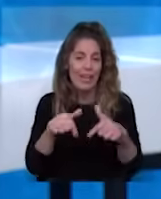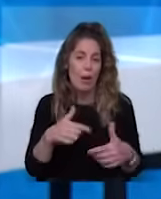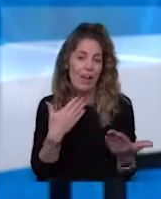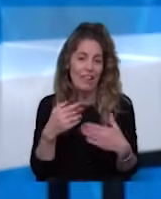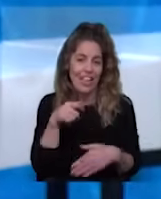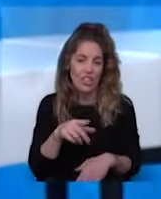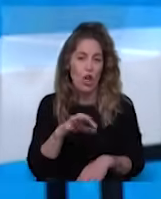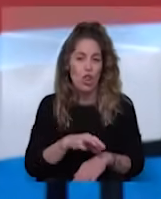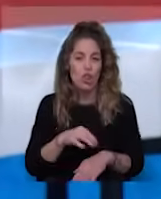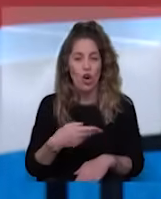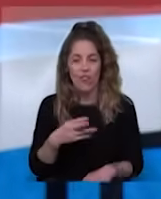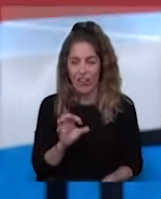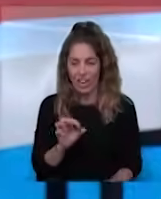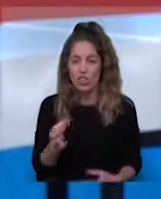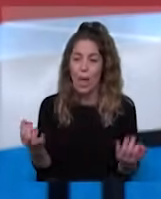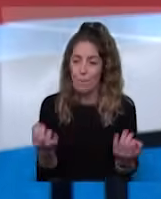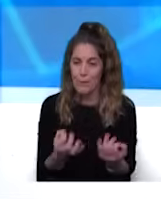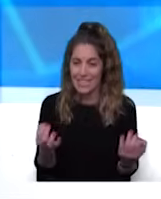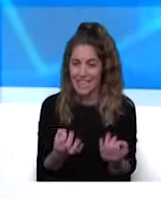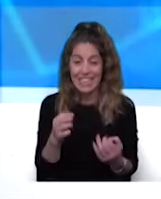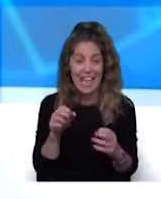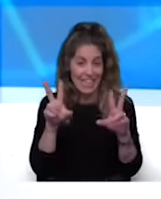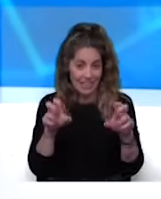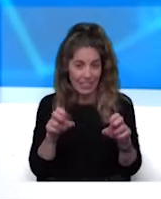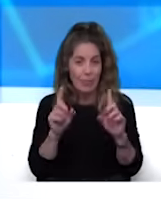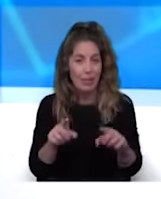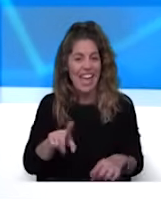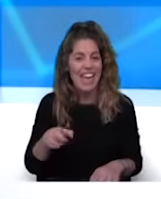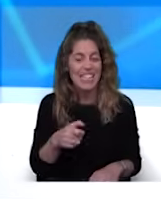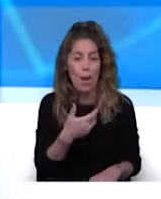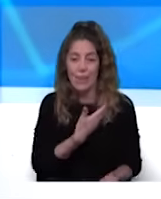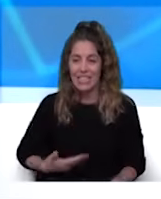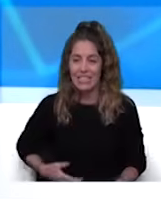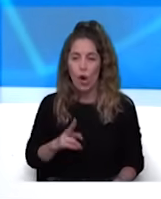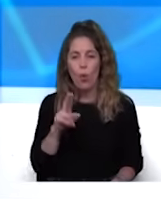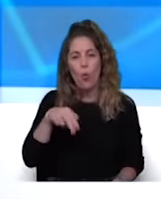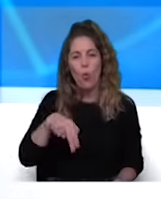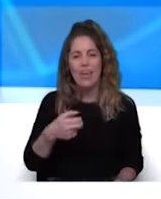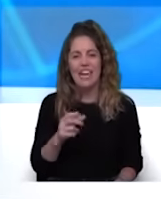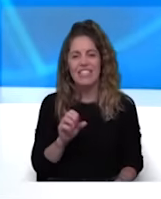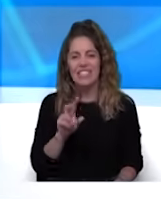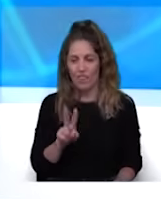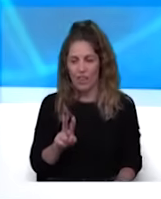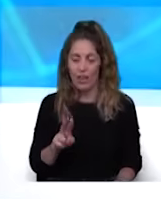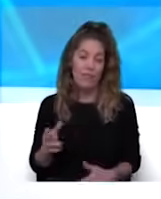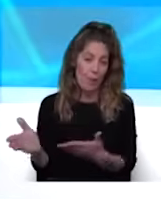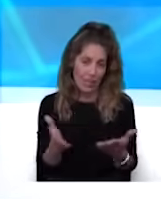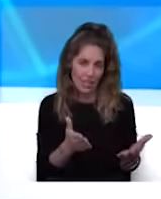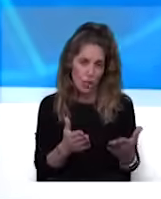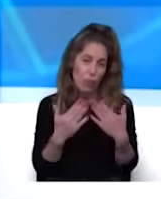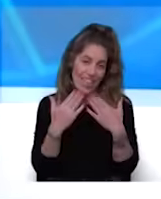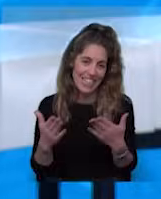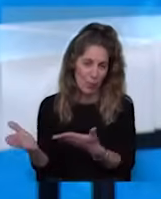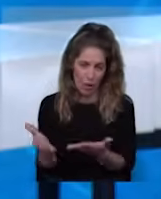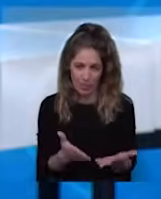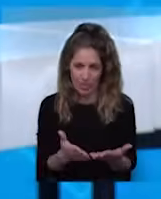tema El dror Gerardo barrios especialista en esta materia y además expresidente de la unasev Cómo estás Gerardo bienvenido muy bien muchas gracias por la invitación